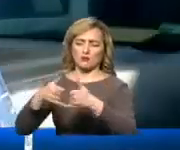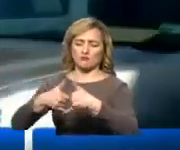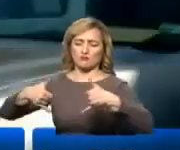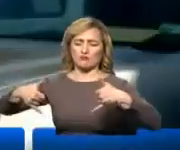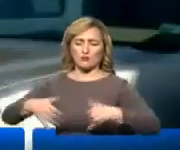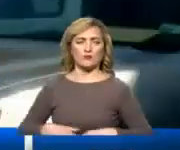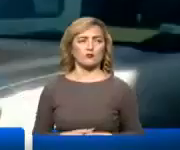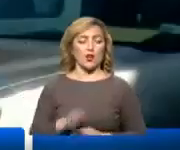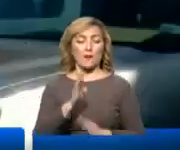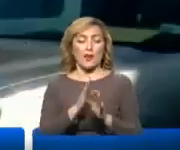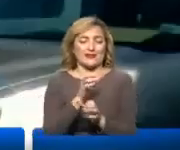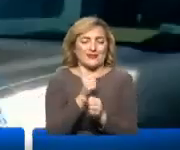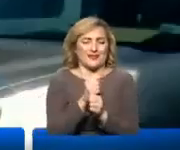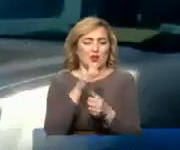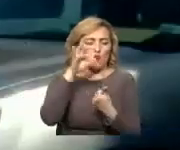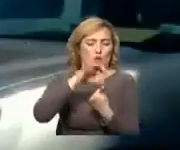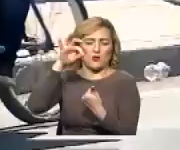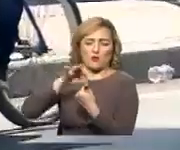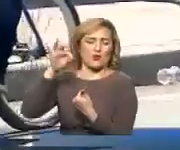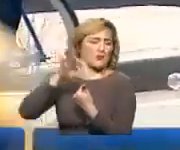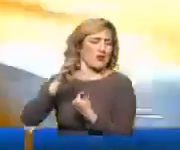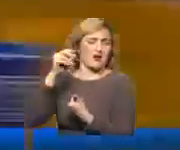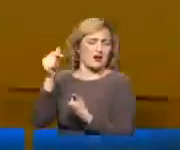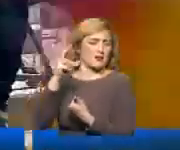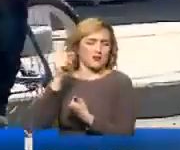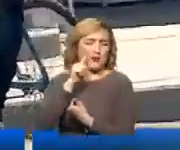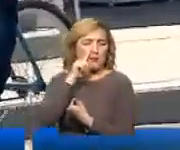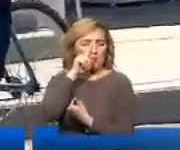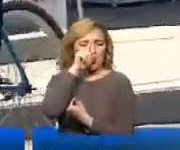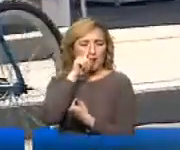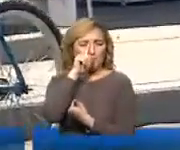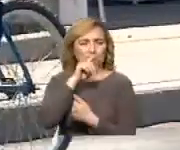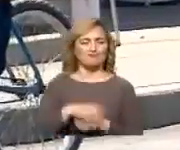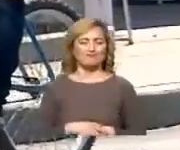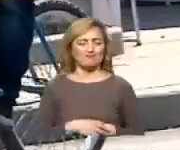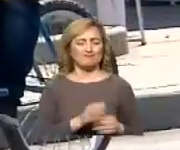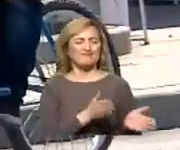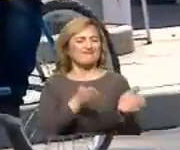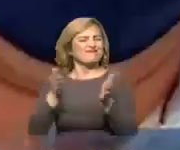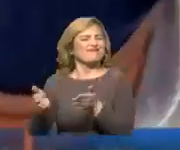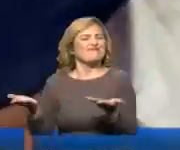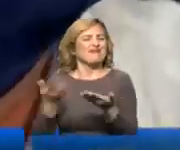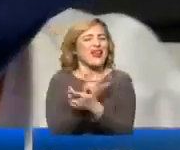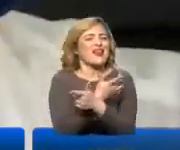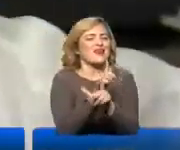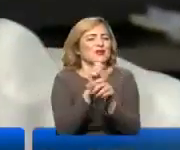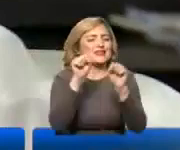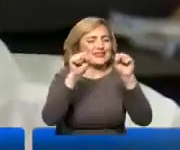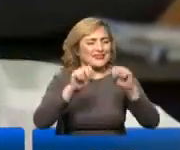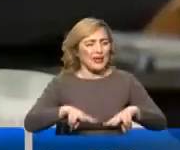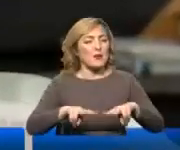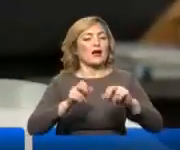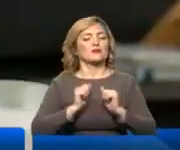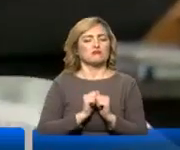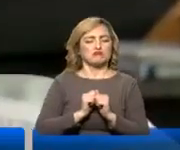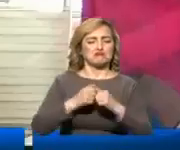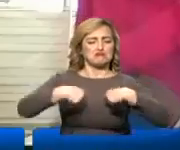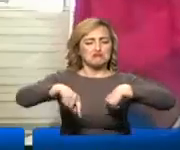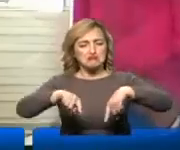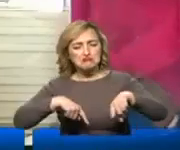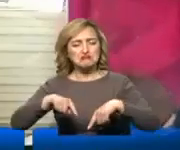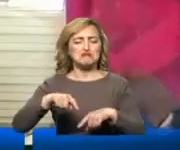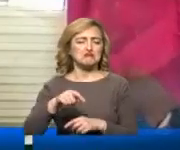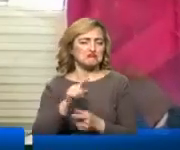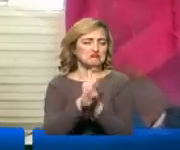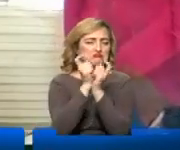y pruebas rápidas cuando menos a los empleados la libertad relajó sus restricciones su alcalde víctor valdivieso dice estar